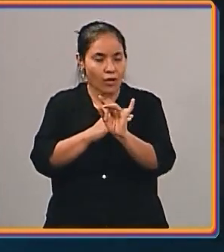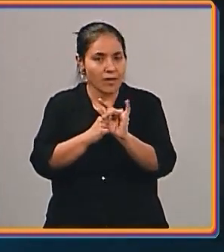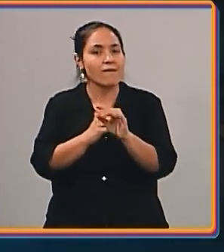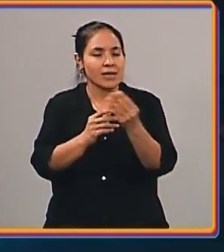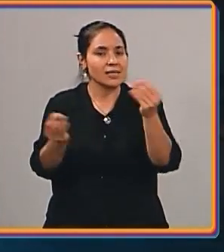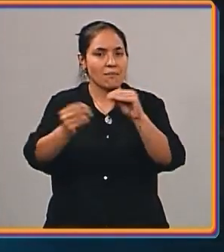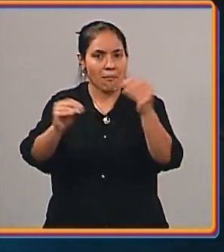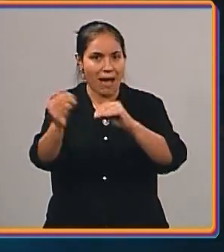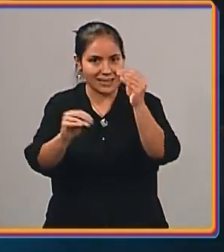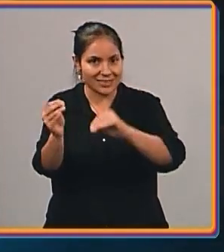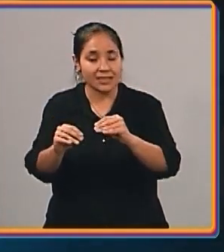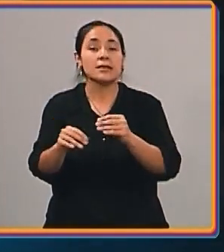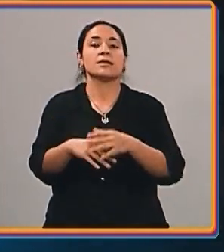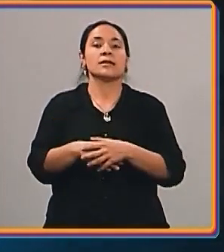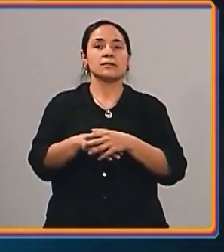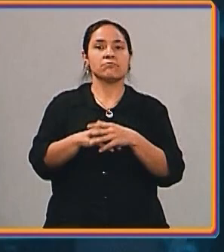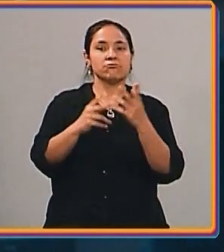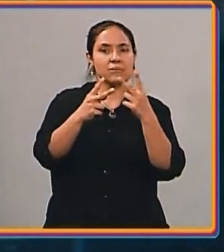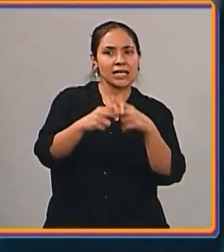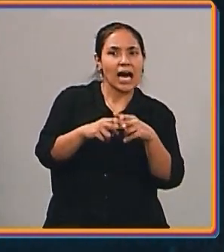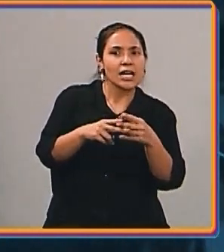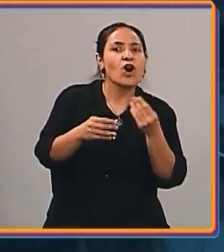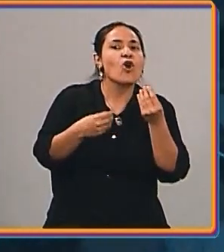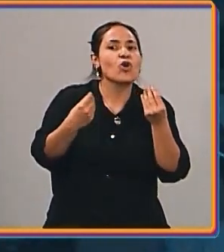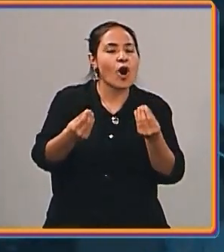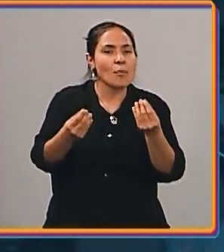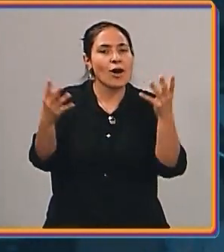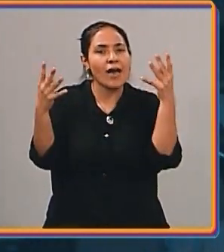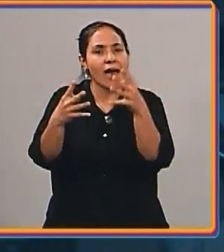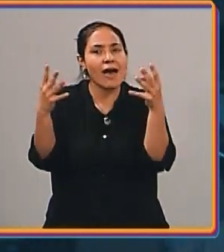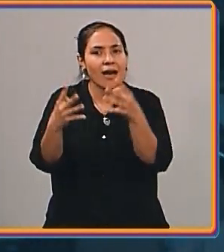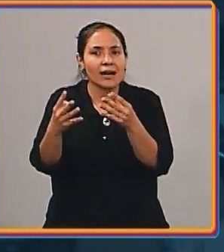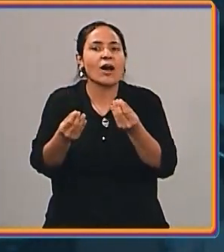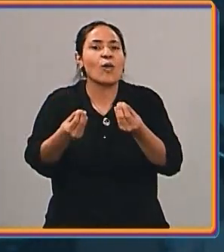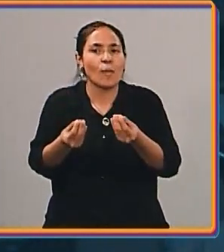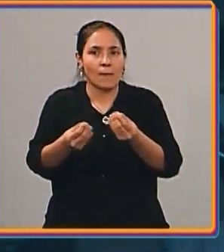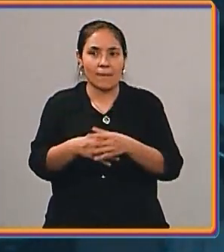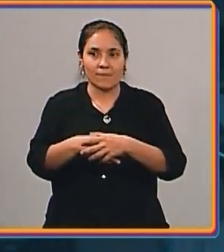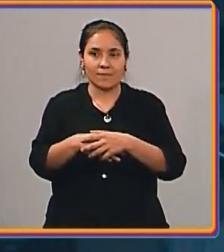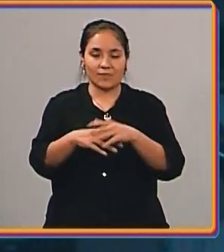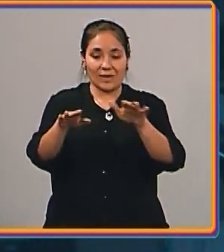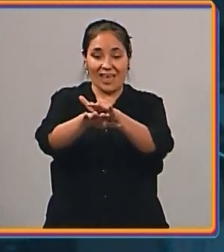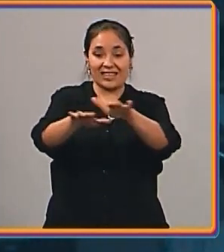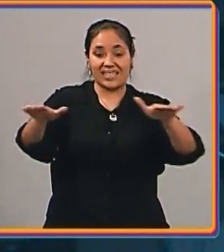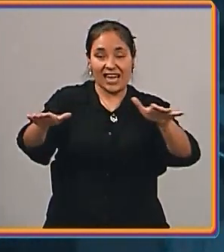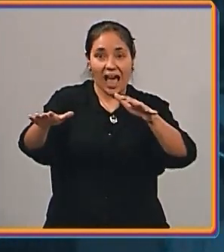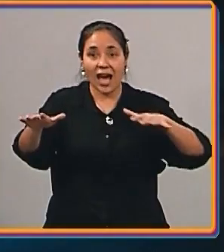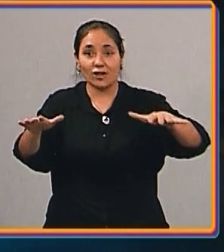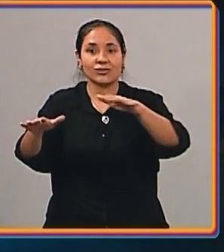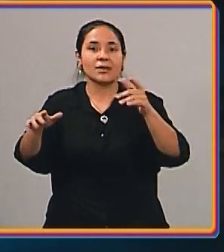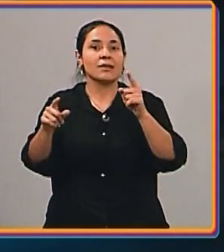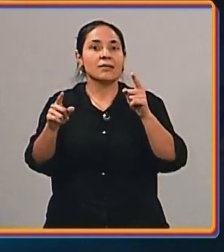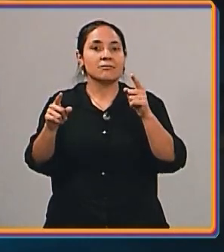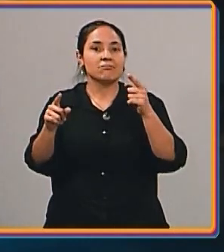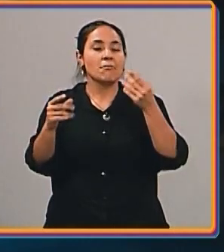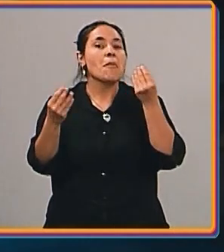Estas mecánicas dieron como posibilidad a estos escenarios bélicos representar escenarios también, pero sacados